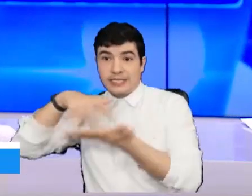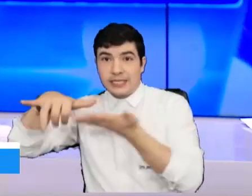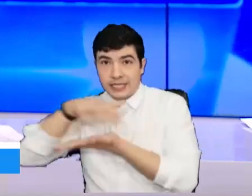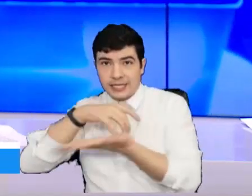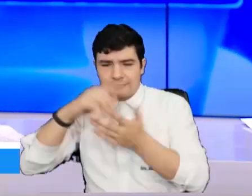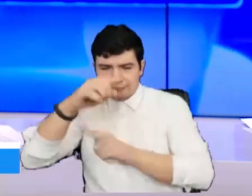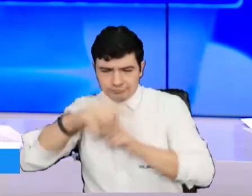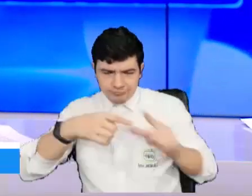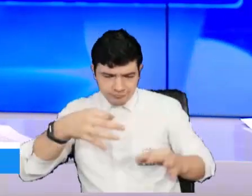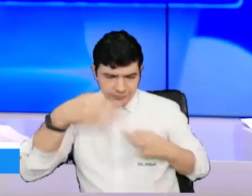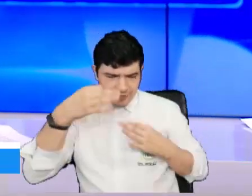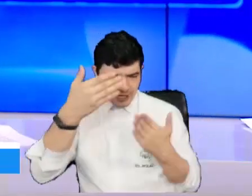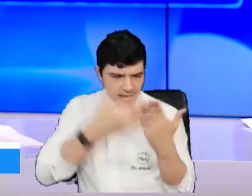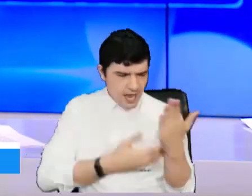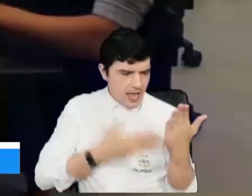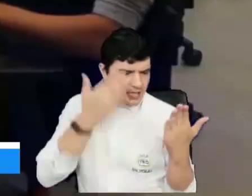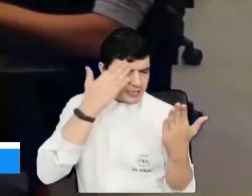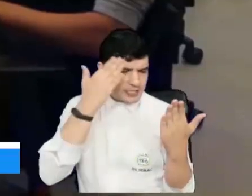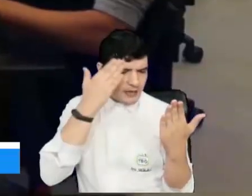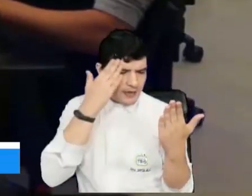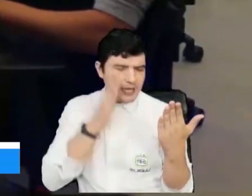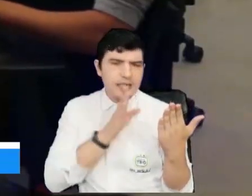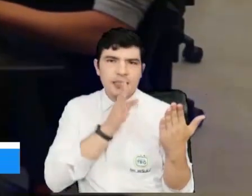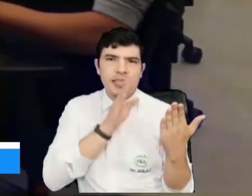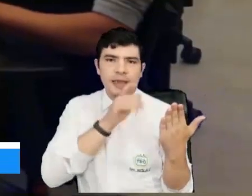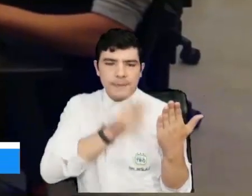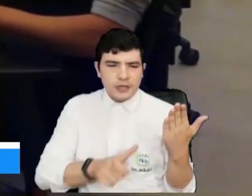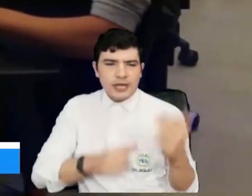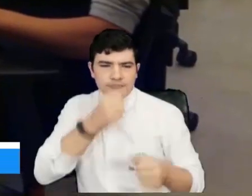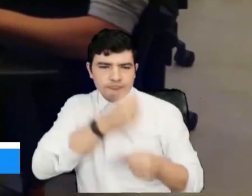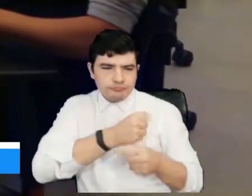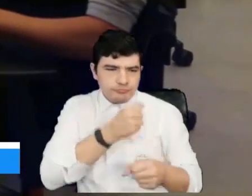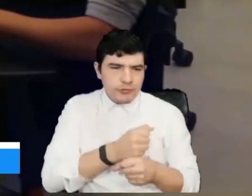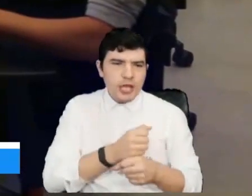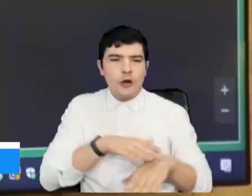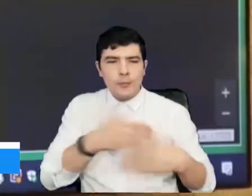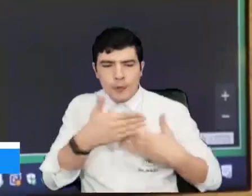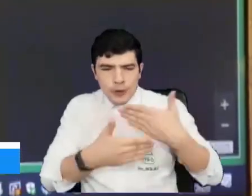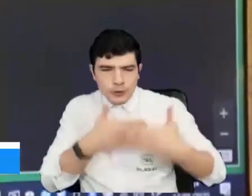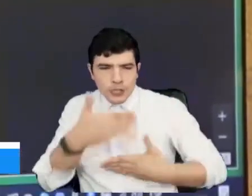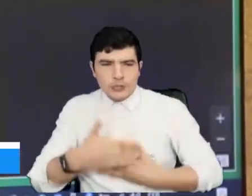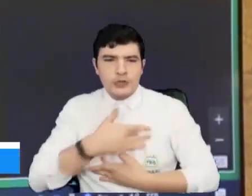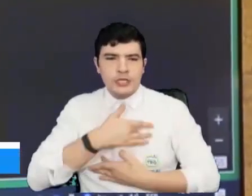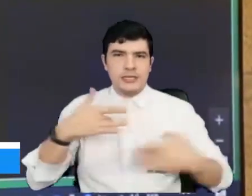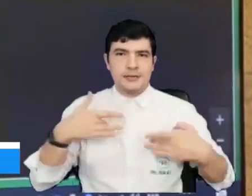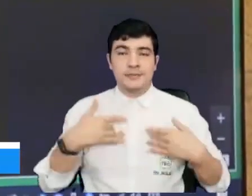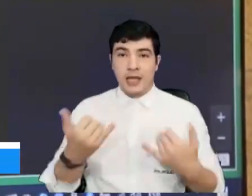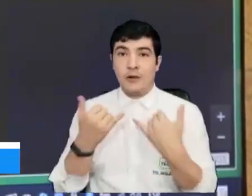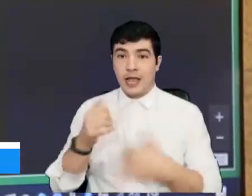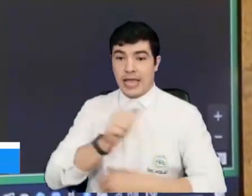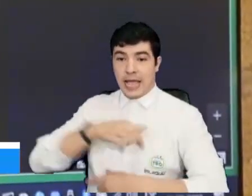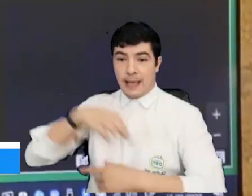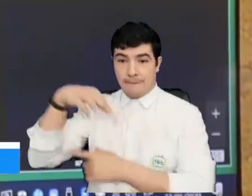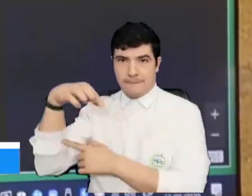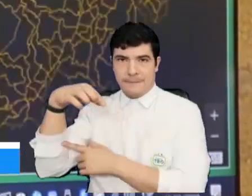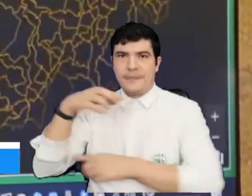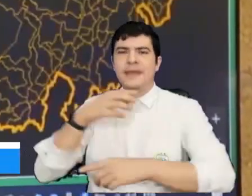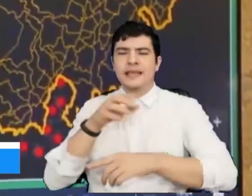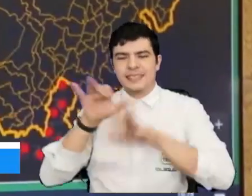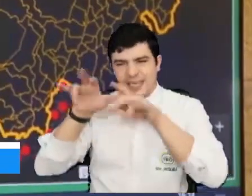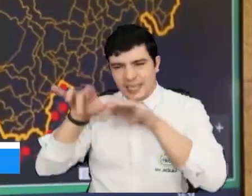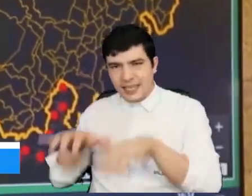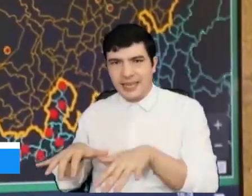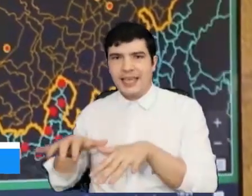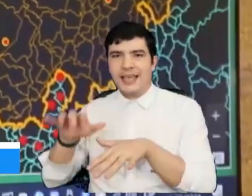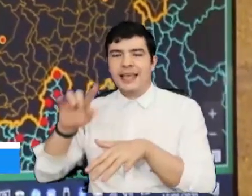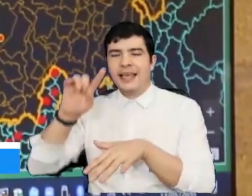la reactivación económica. Se ha creado una plataforma por parte de la Gobernación y la Secretaría de las TIC del